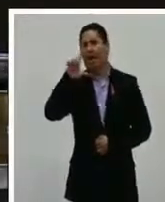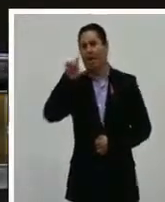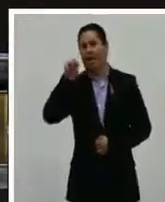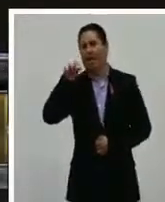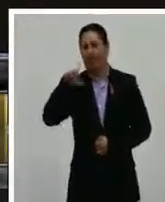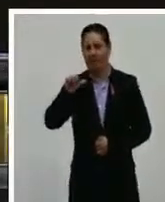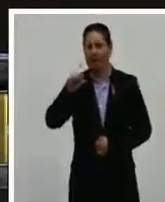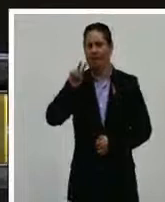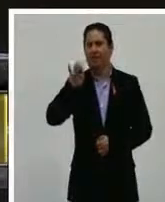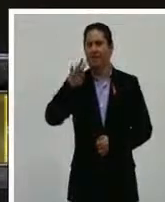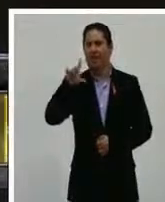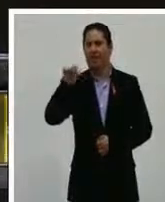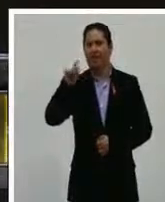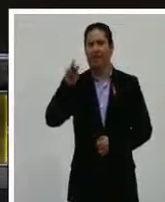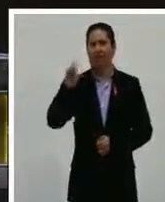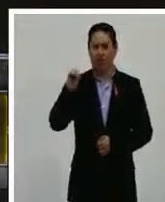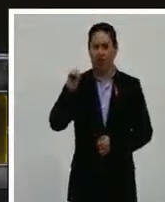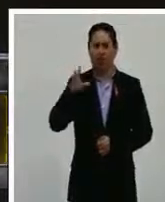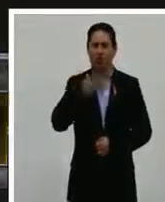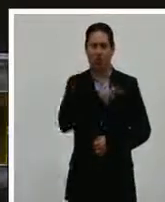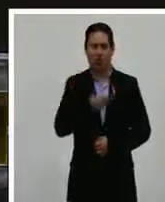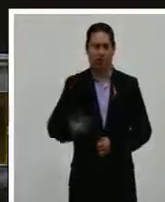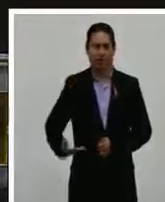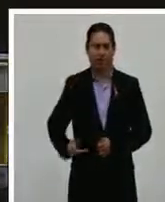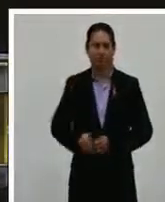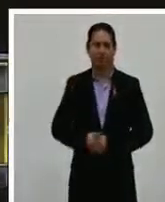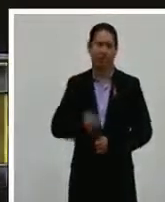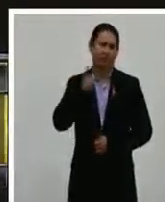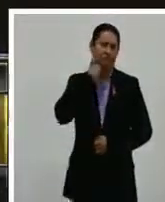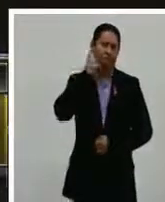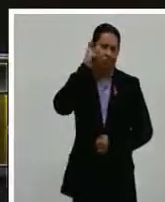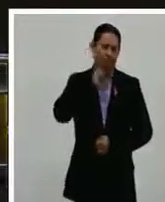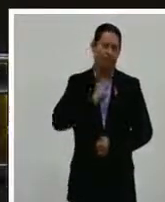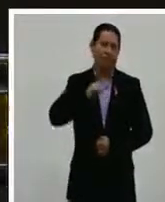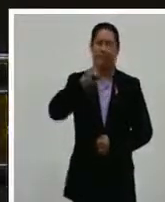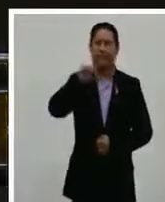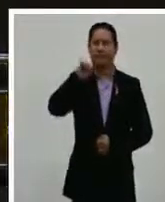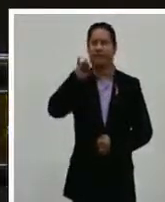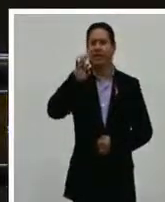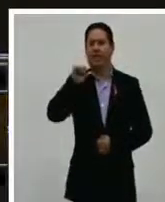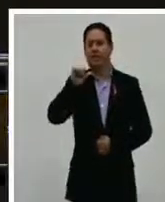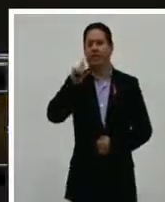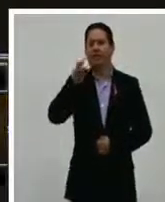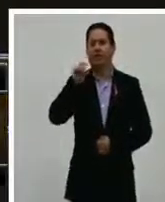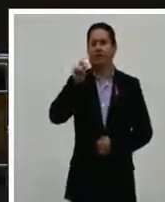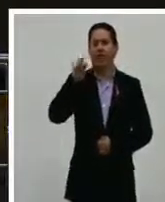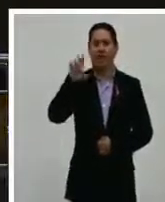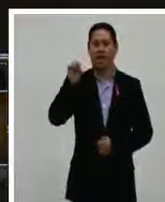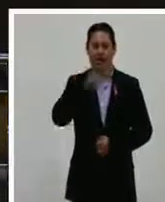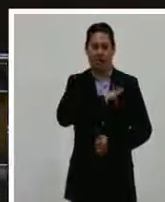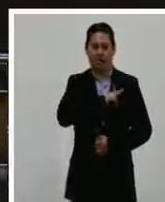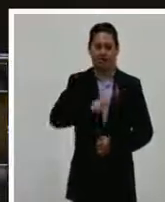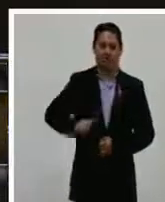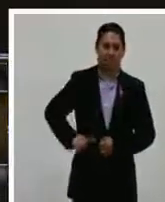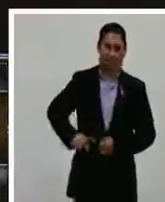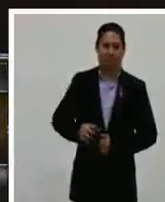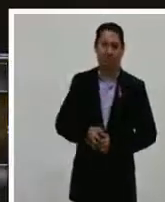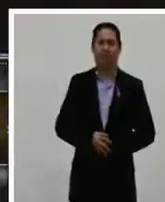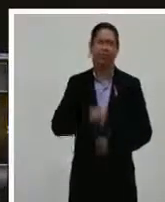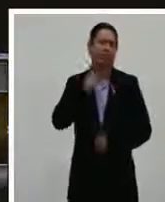mariaelena villatoro culebro presidenta diputada silvia torreblanca alfaro vicepresidenta